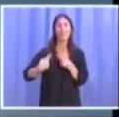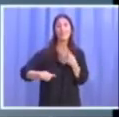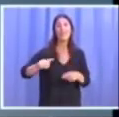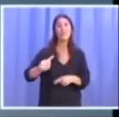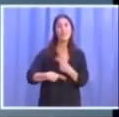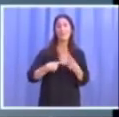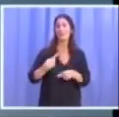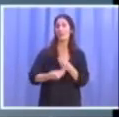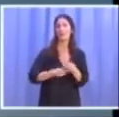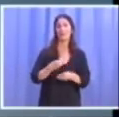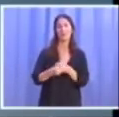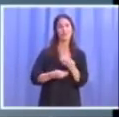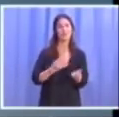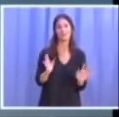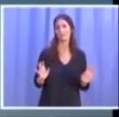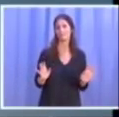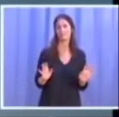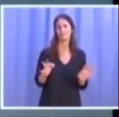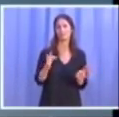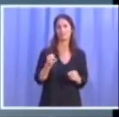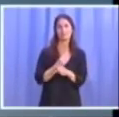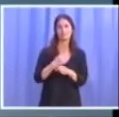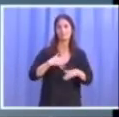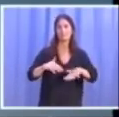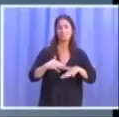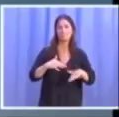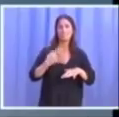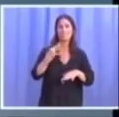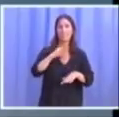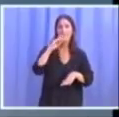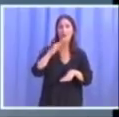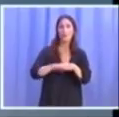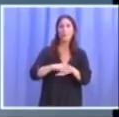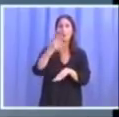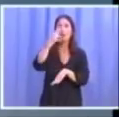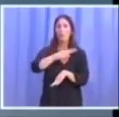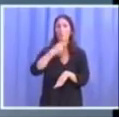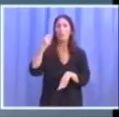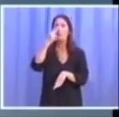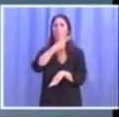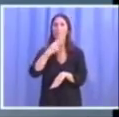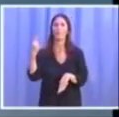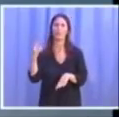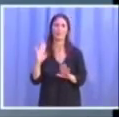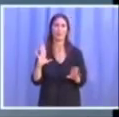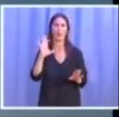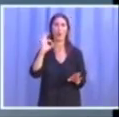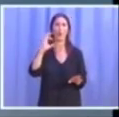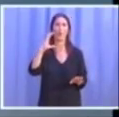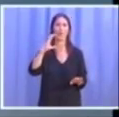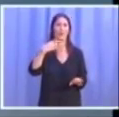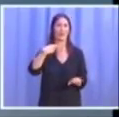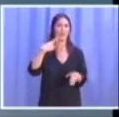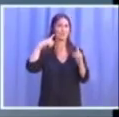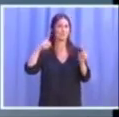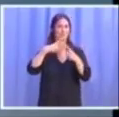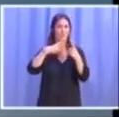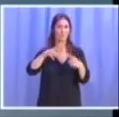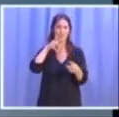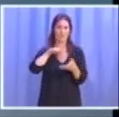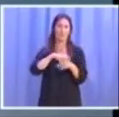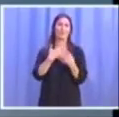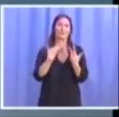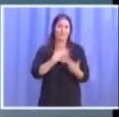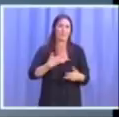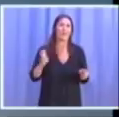hacerlo, mantener la OCG. Hace falta ya cumplir los compromisos con la OCG, que ha estado y está en grave